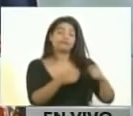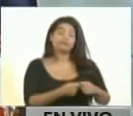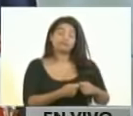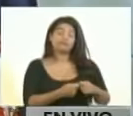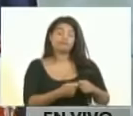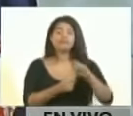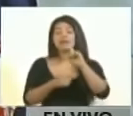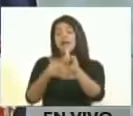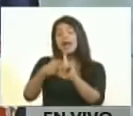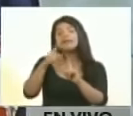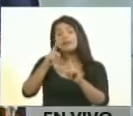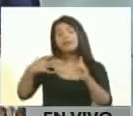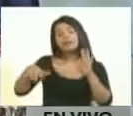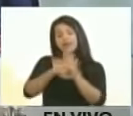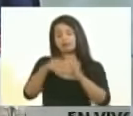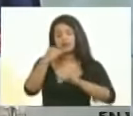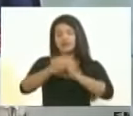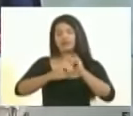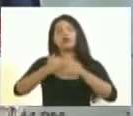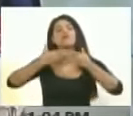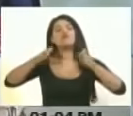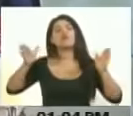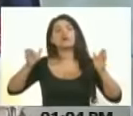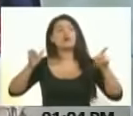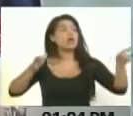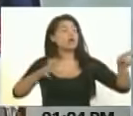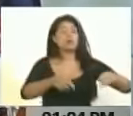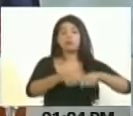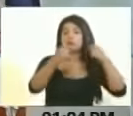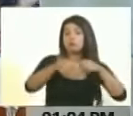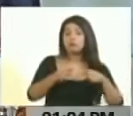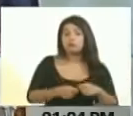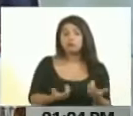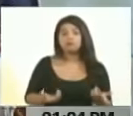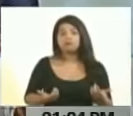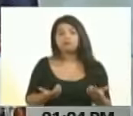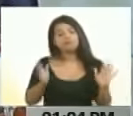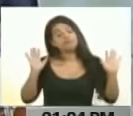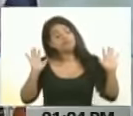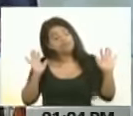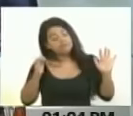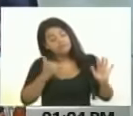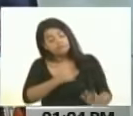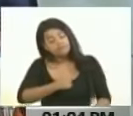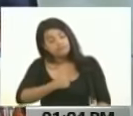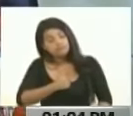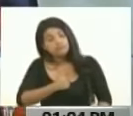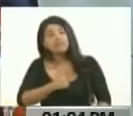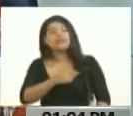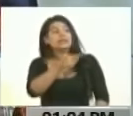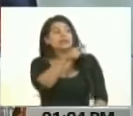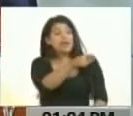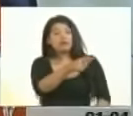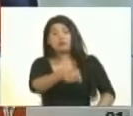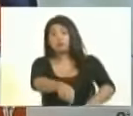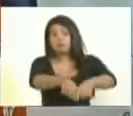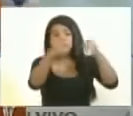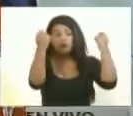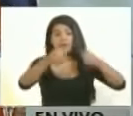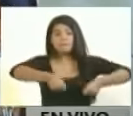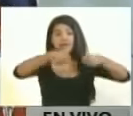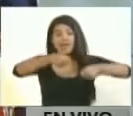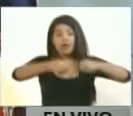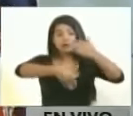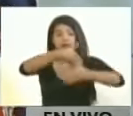internacional público. Es que no puede ser de otra manera. Si tú violentas toda la institucionalidad del Mercosur, te tienes que llevar